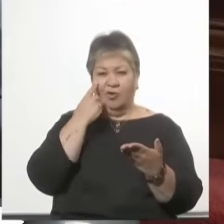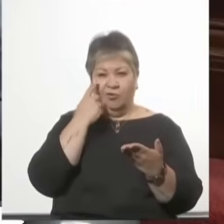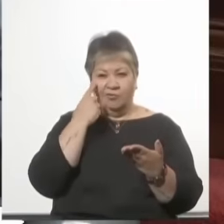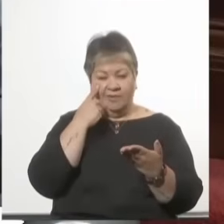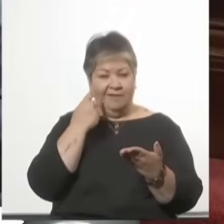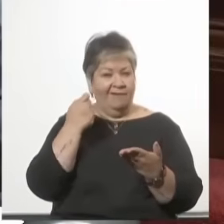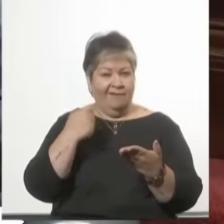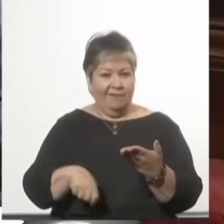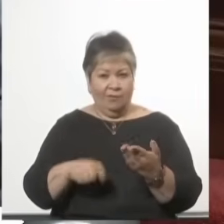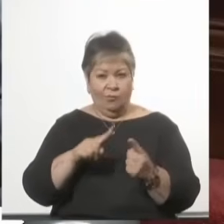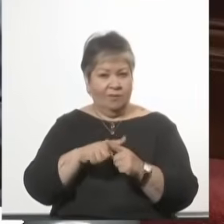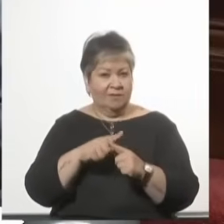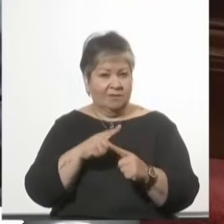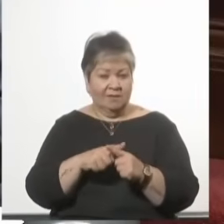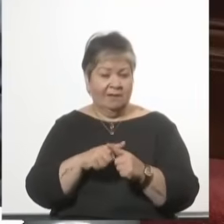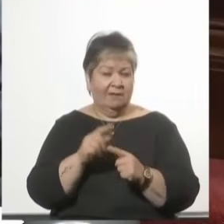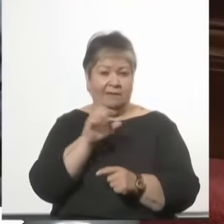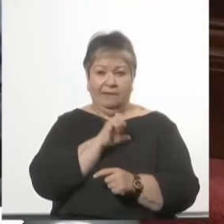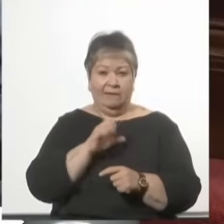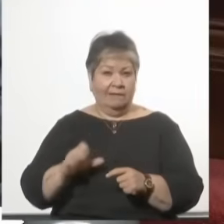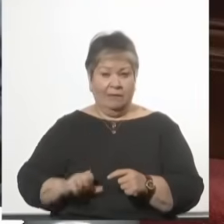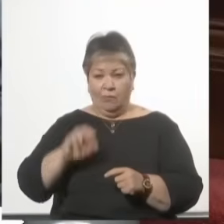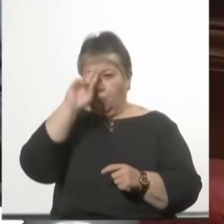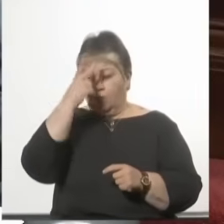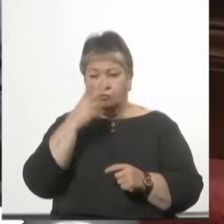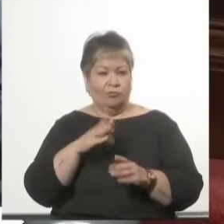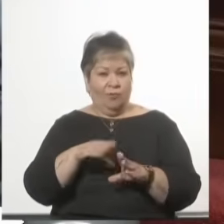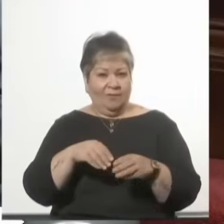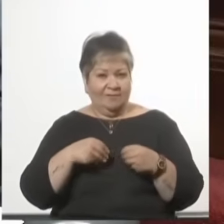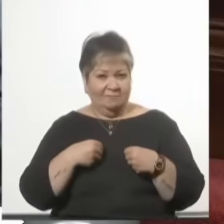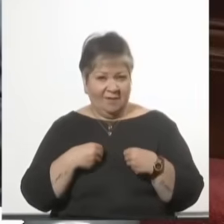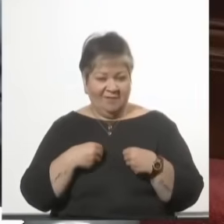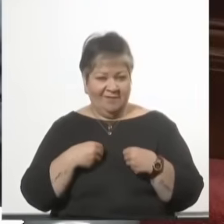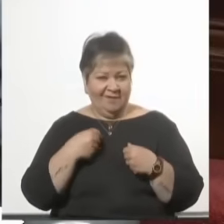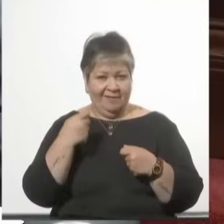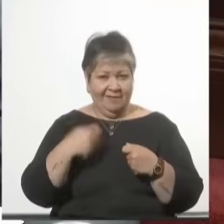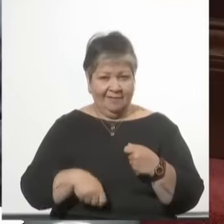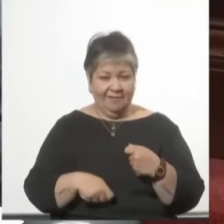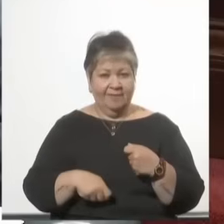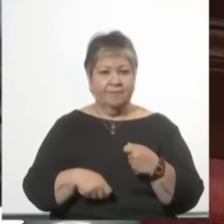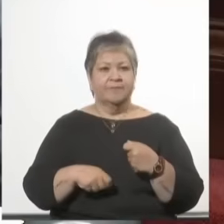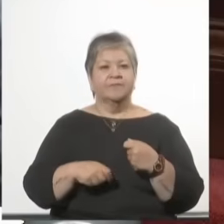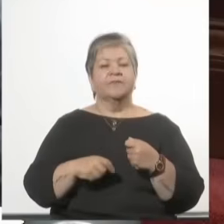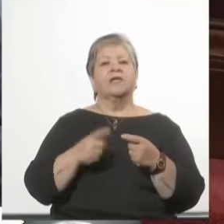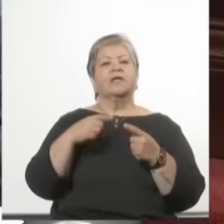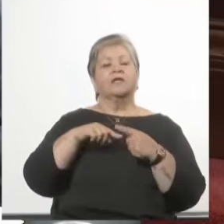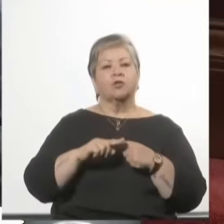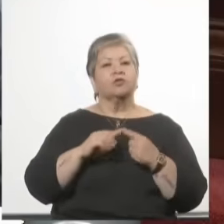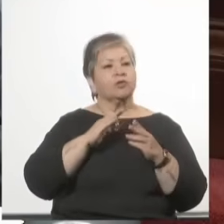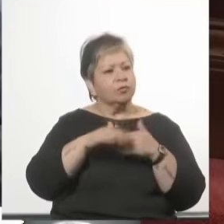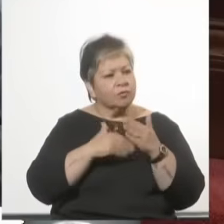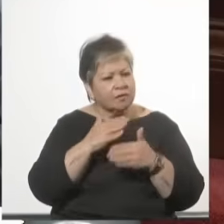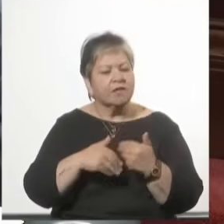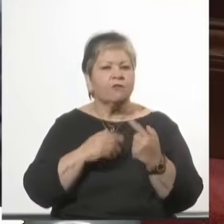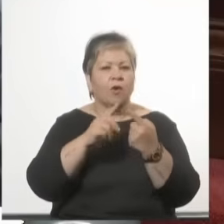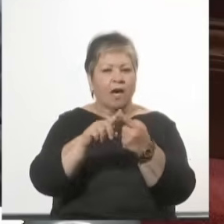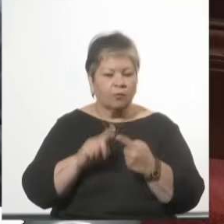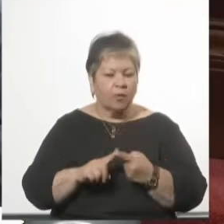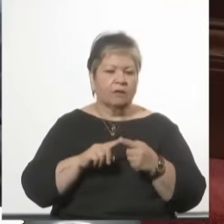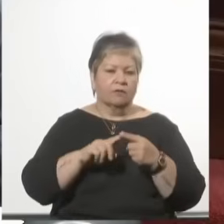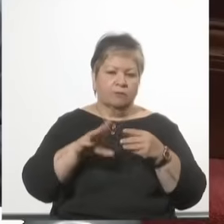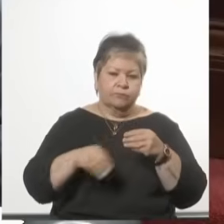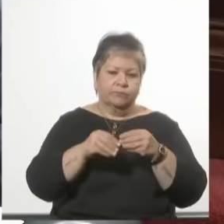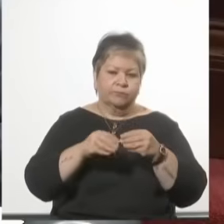refiere no al contrato original que precedió al dolo, sino que afecta, reiteramos, a los sucesivos acuerdos complementarios por los que ambas partes